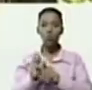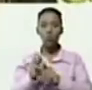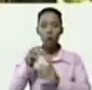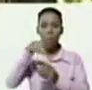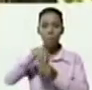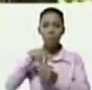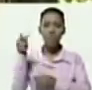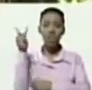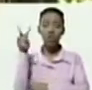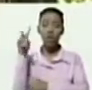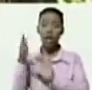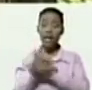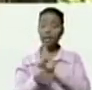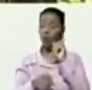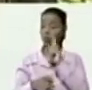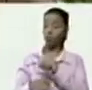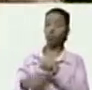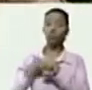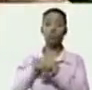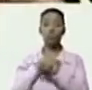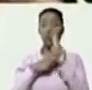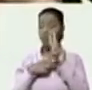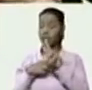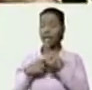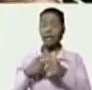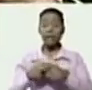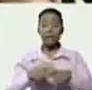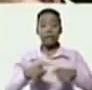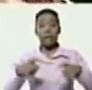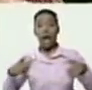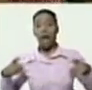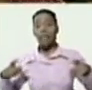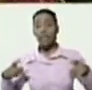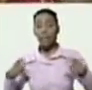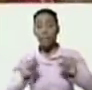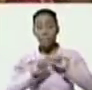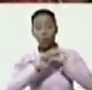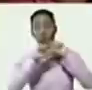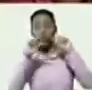queda otra cosa que decir: qué grande es Antonio José de Sucre,